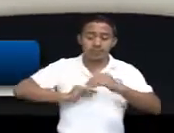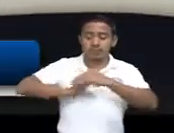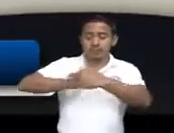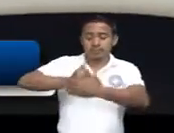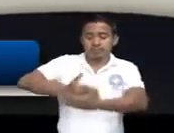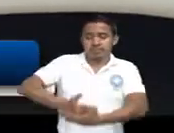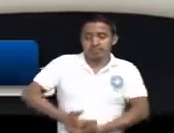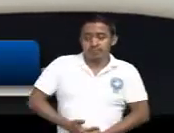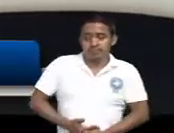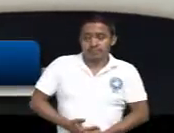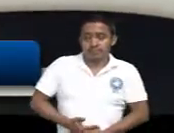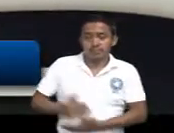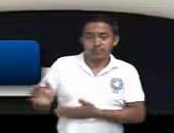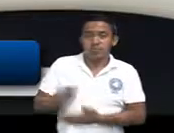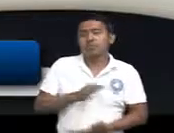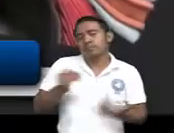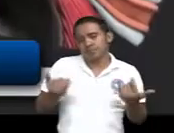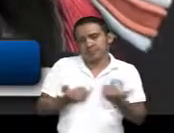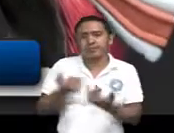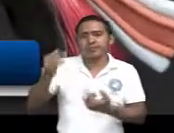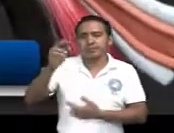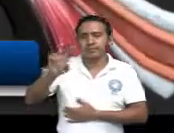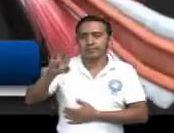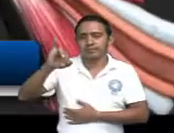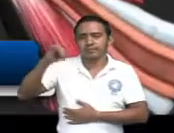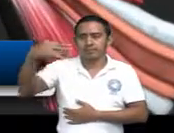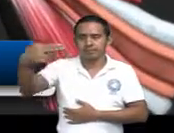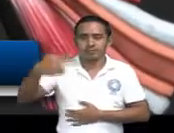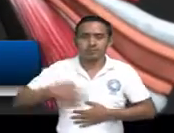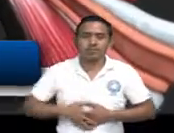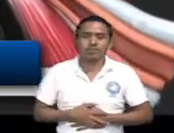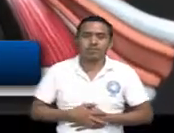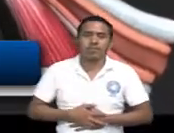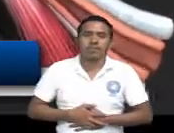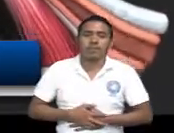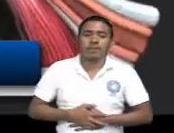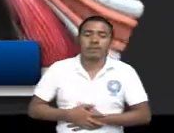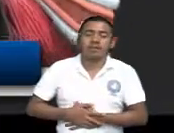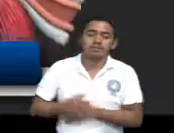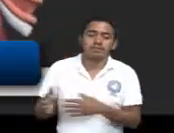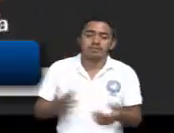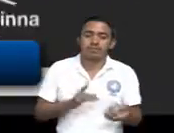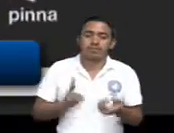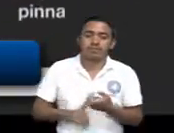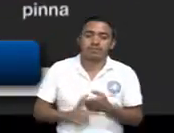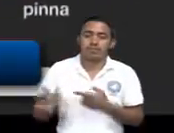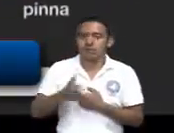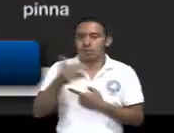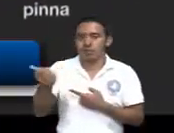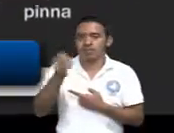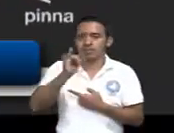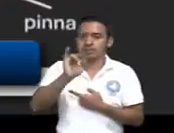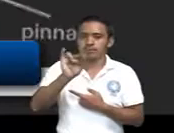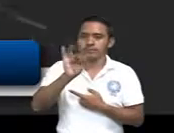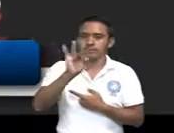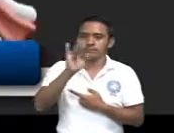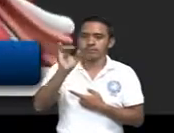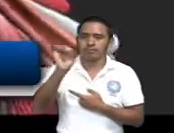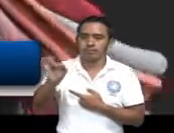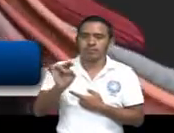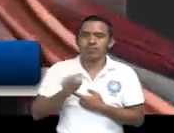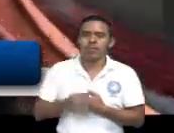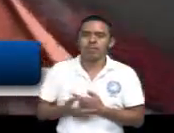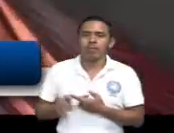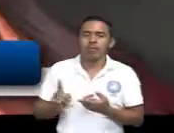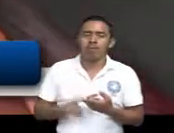el vih verdad tenemos infecciones también no solo